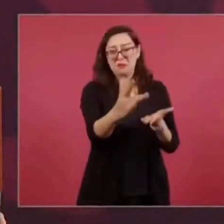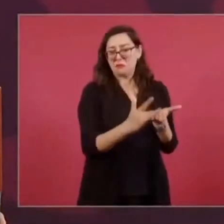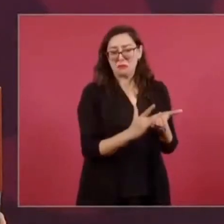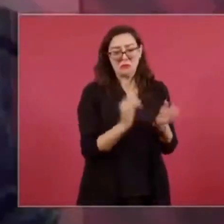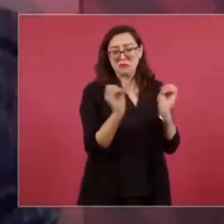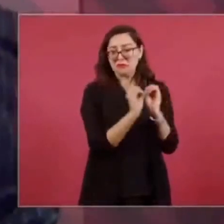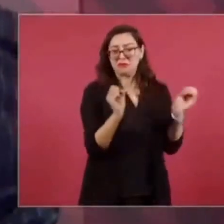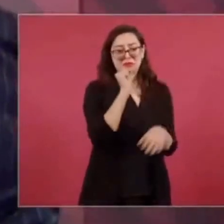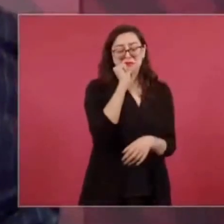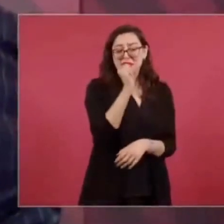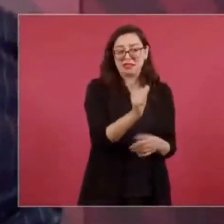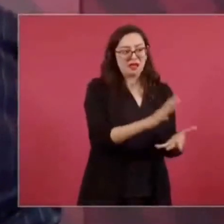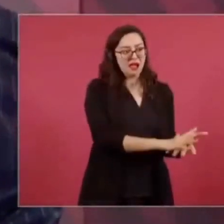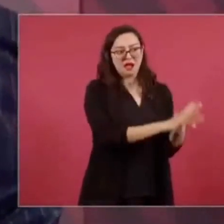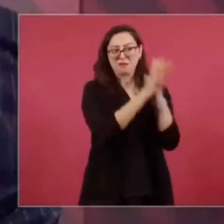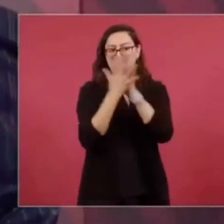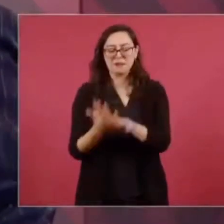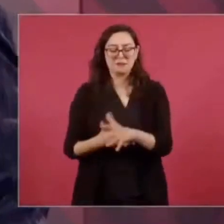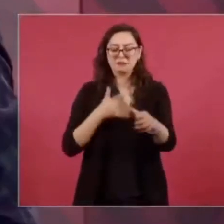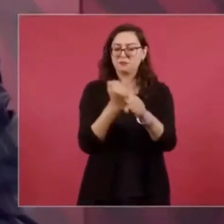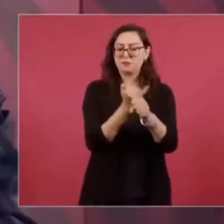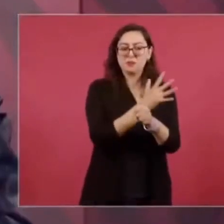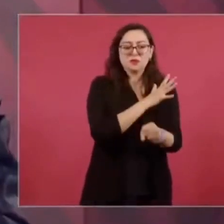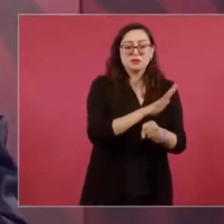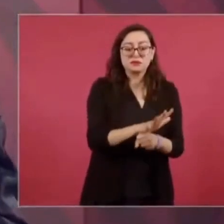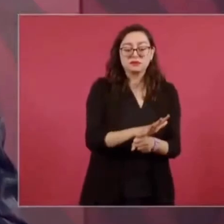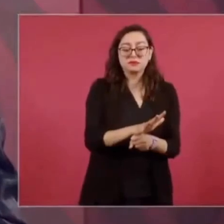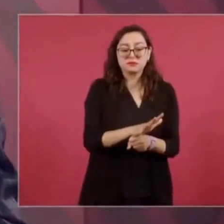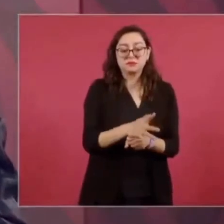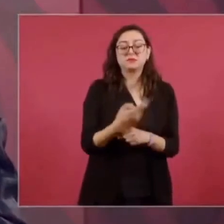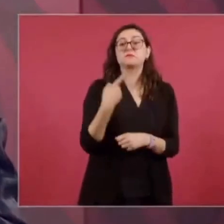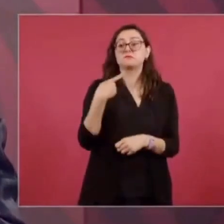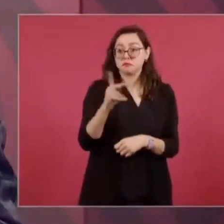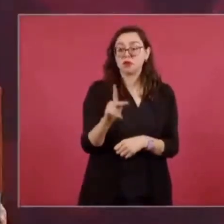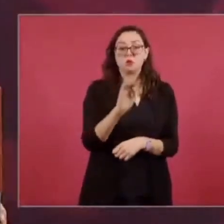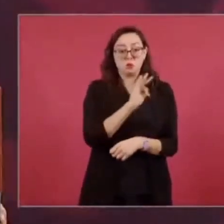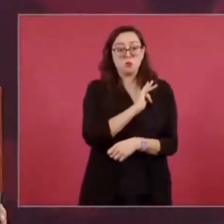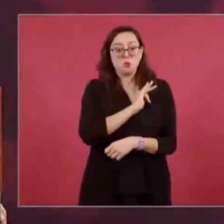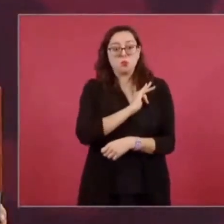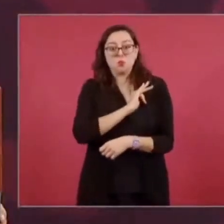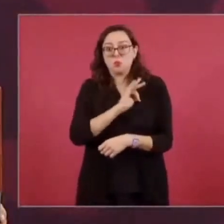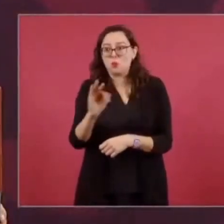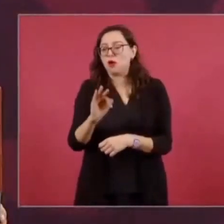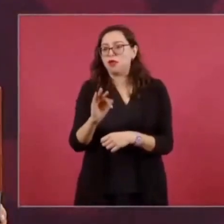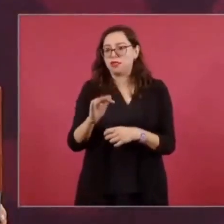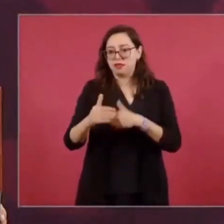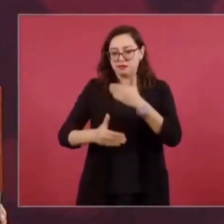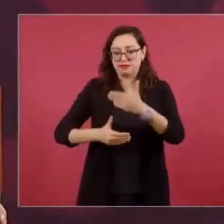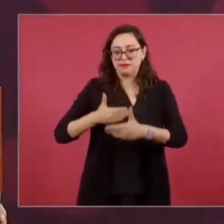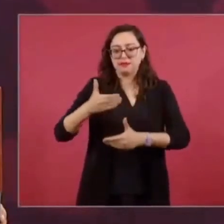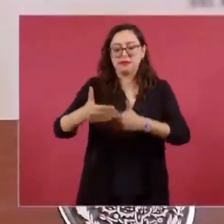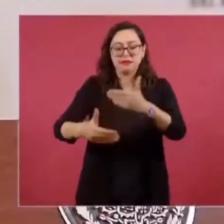transformar esa realidad de opresión, de injusticias, de explotación?